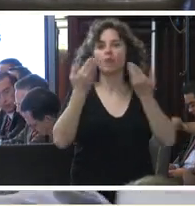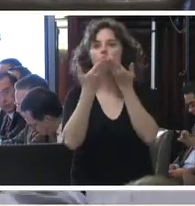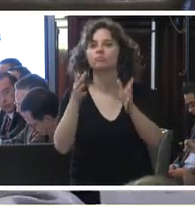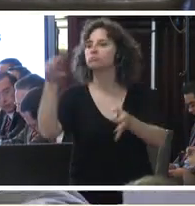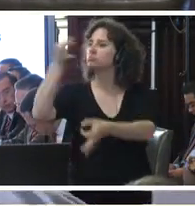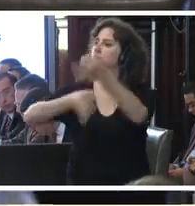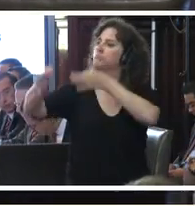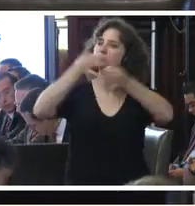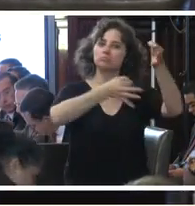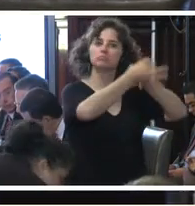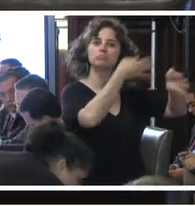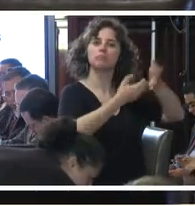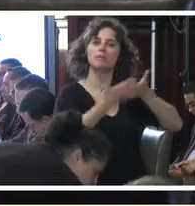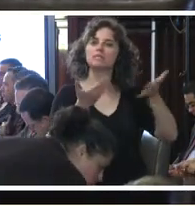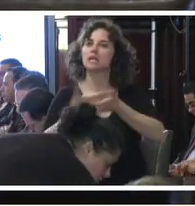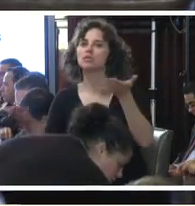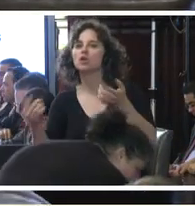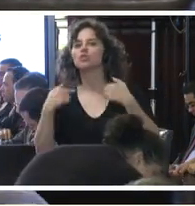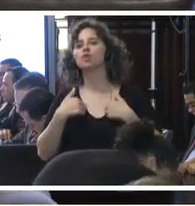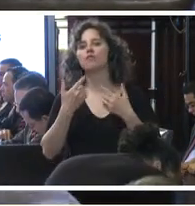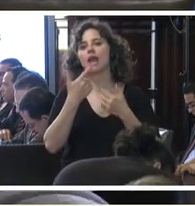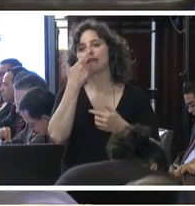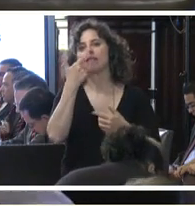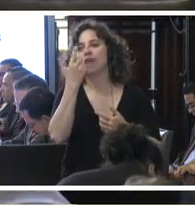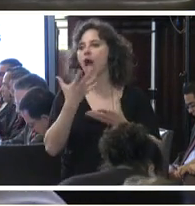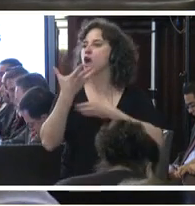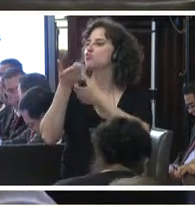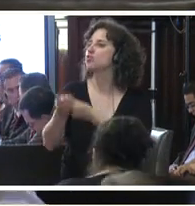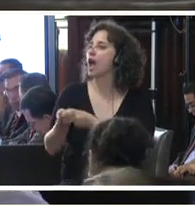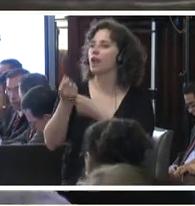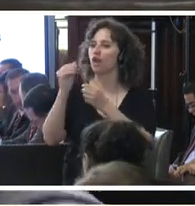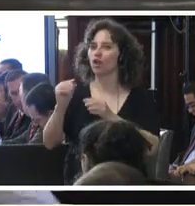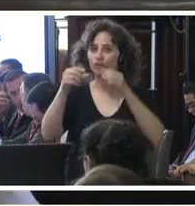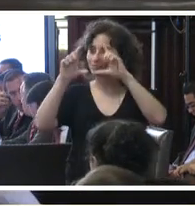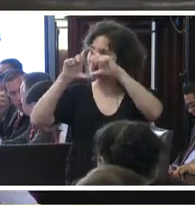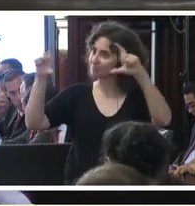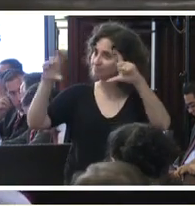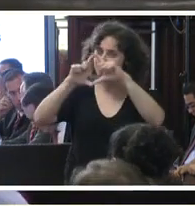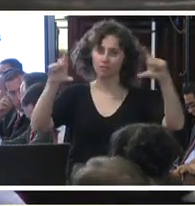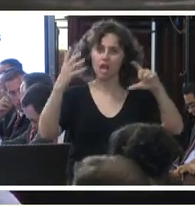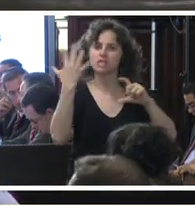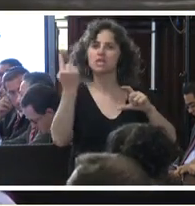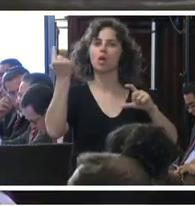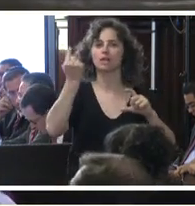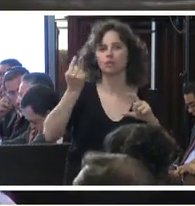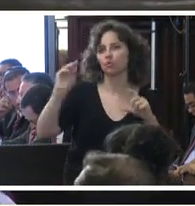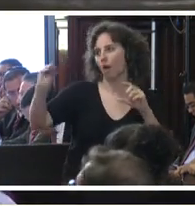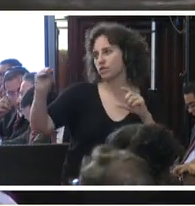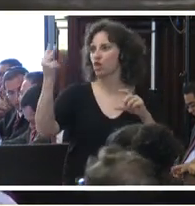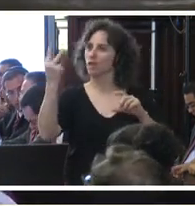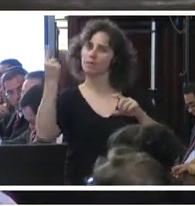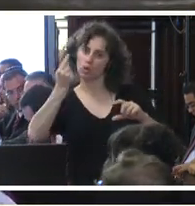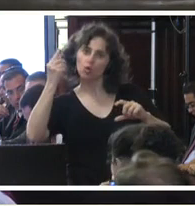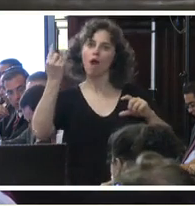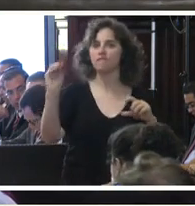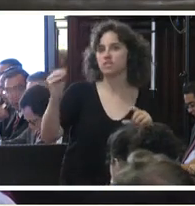will try to give you warnings of time from 5, 3, and 1 minute. And if I could ask that